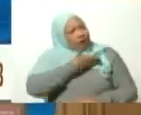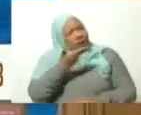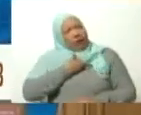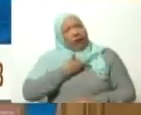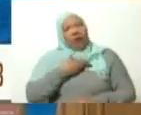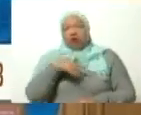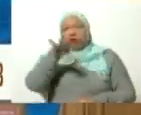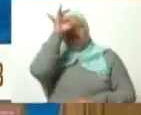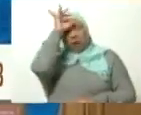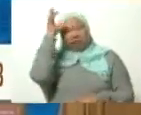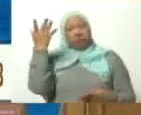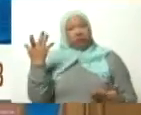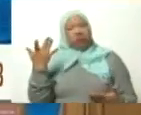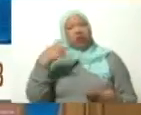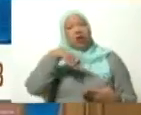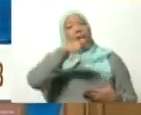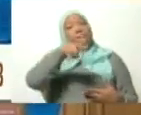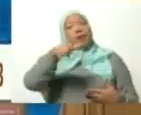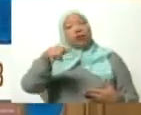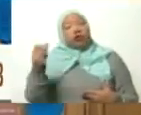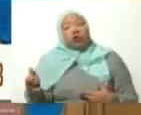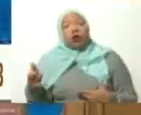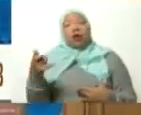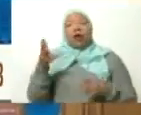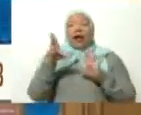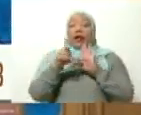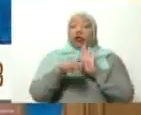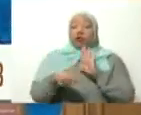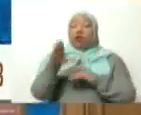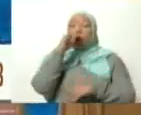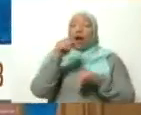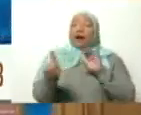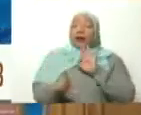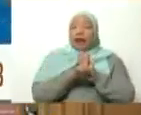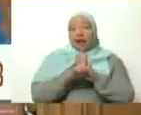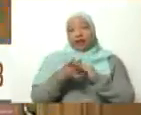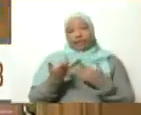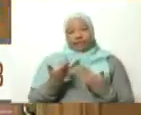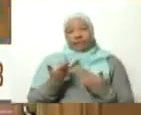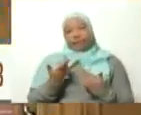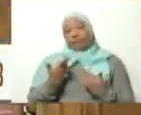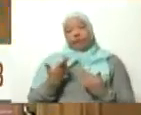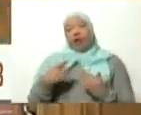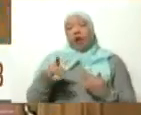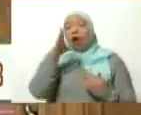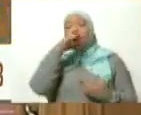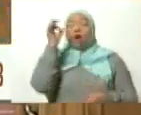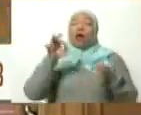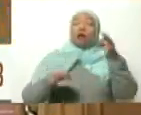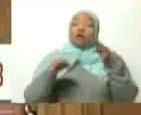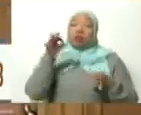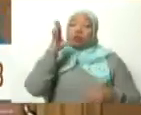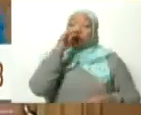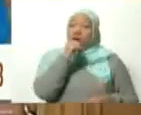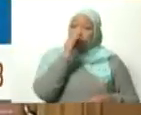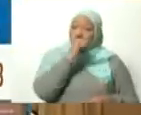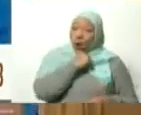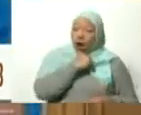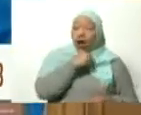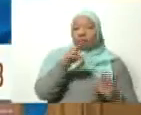traducen sanciones ilícitas e ilegítimas. A eso se refieren las medidas coercitivas